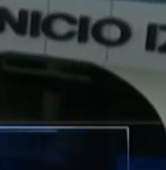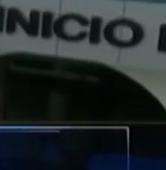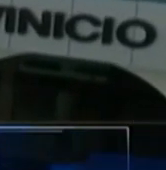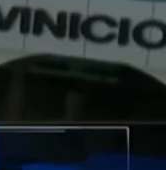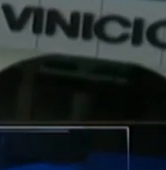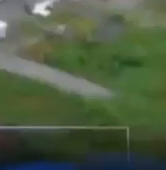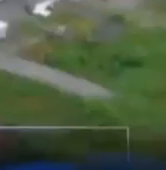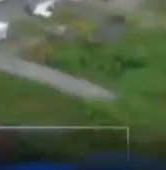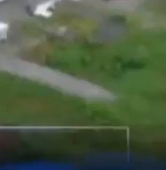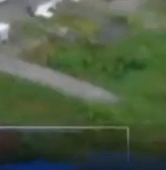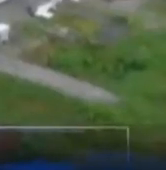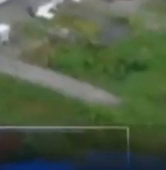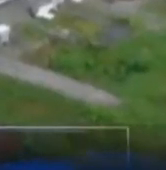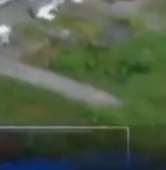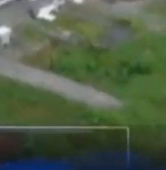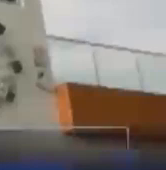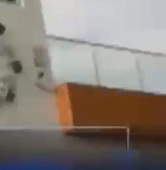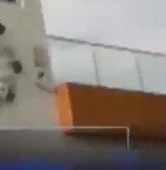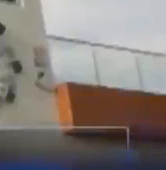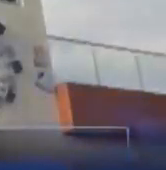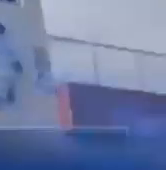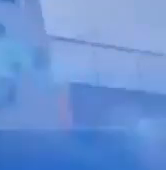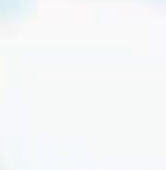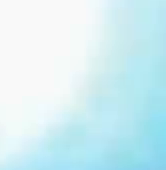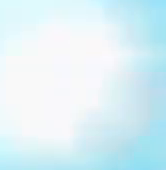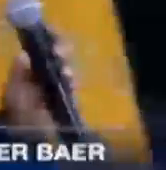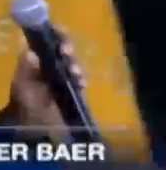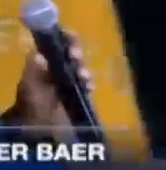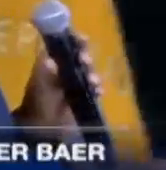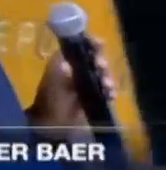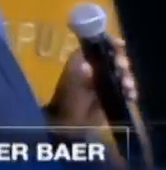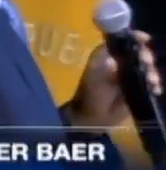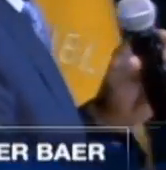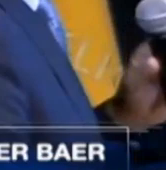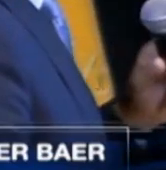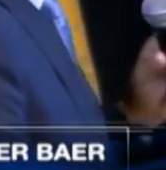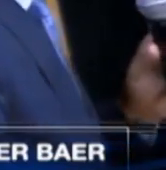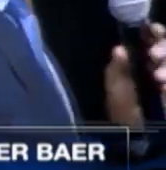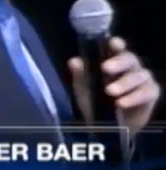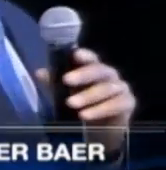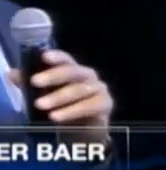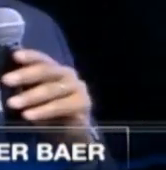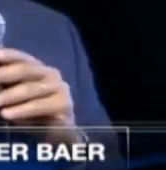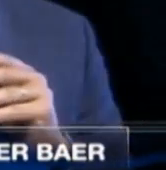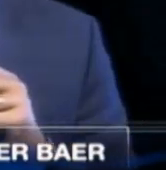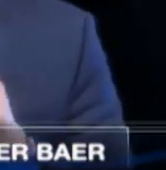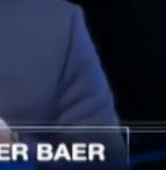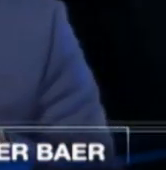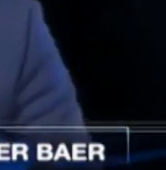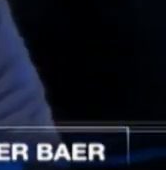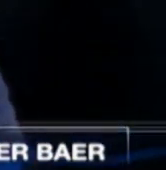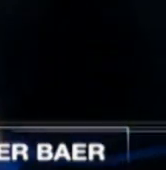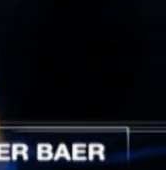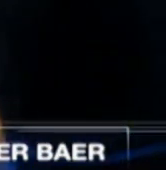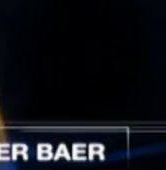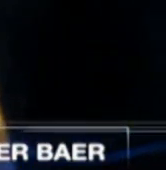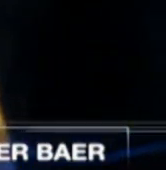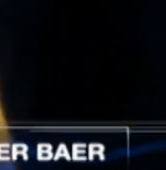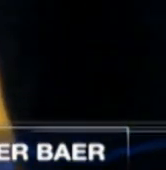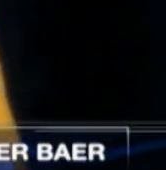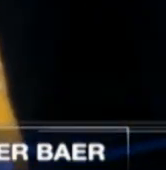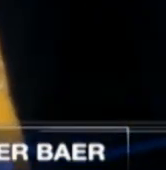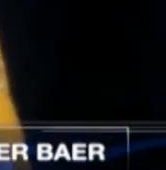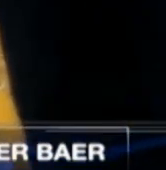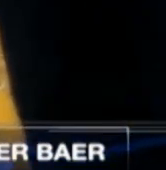Presidente de la República inauguró dos nuevas obras en salud. Esta mañana el primer mandatario participó en conferencia